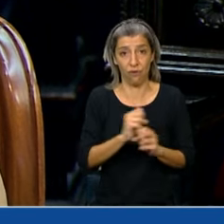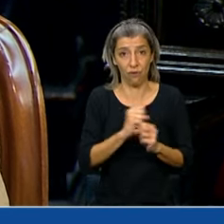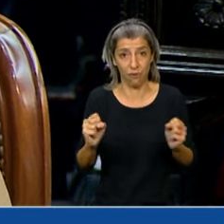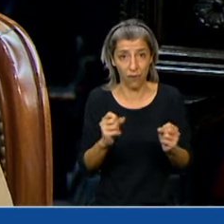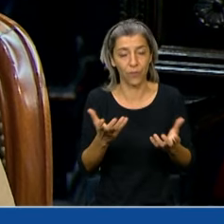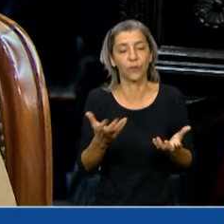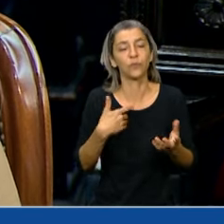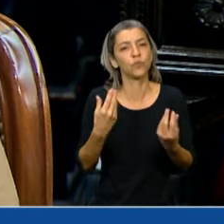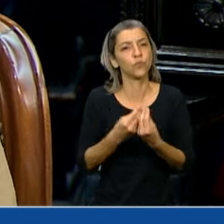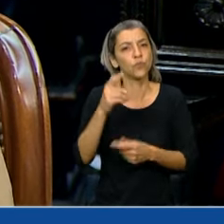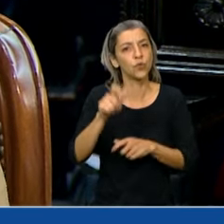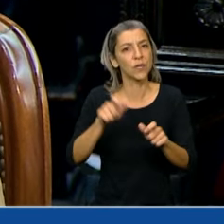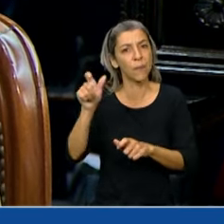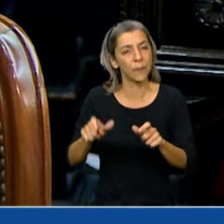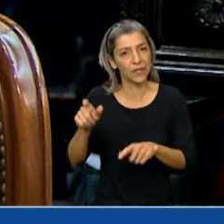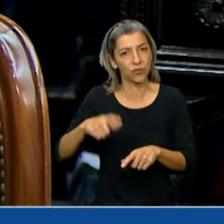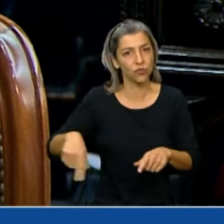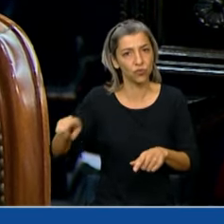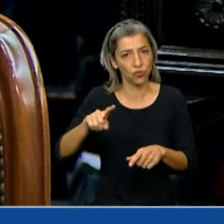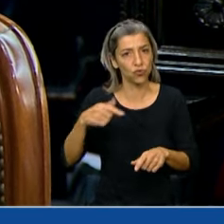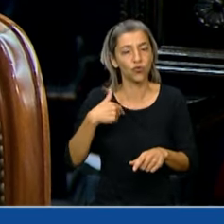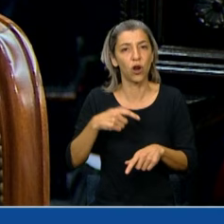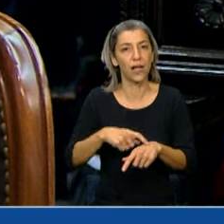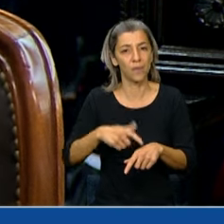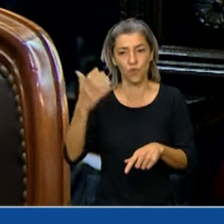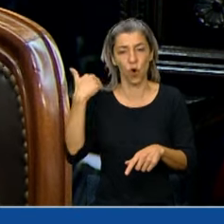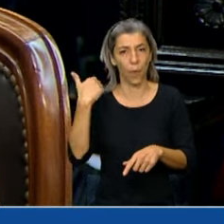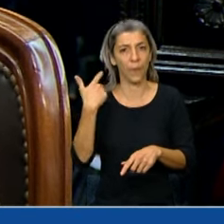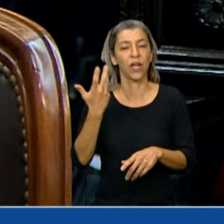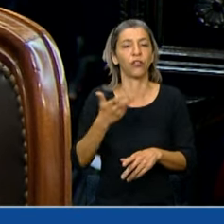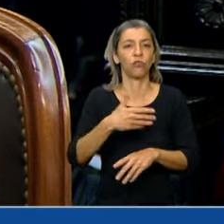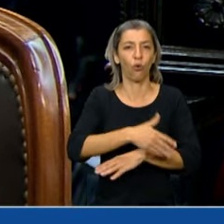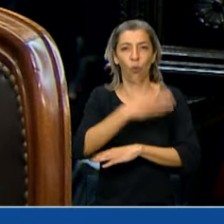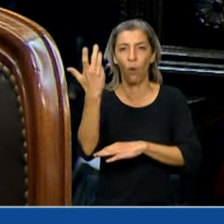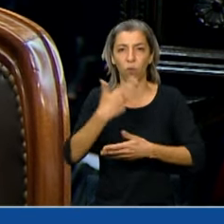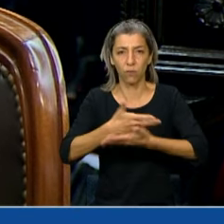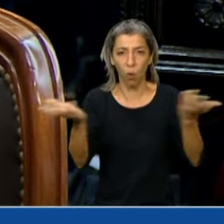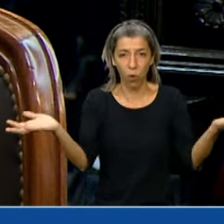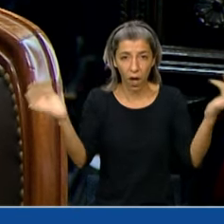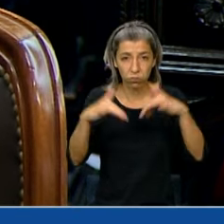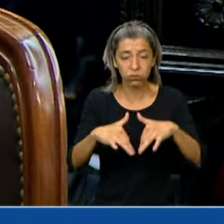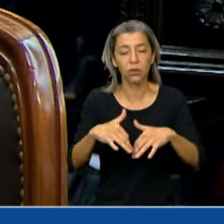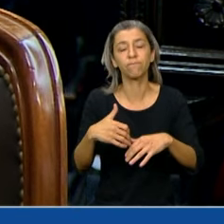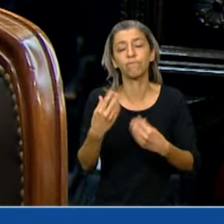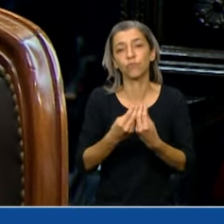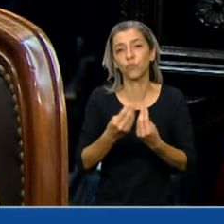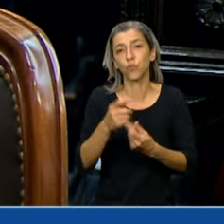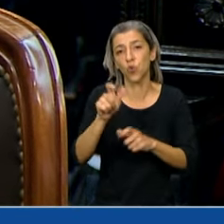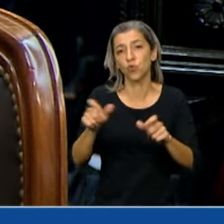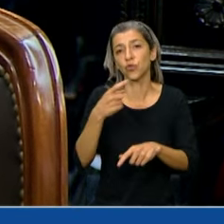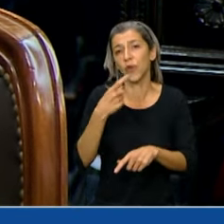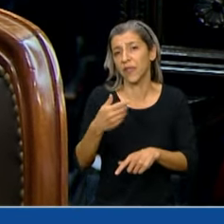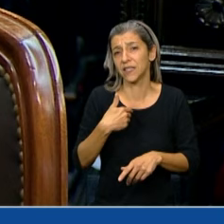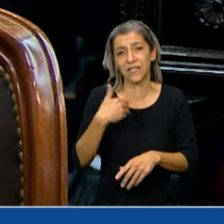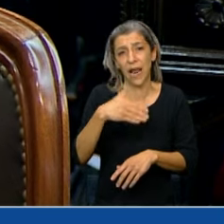los involucrados de las personas que participaron en las audiencias públicas se va a retraer el